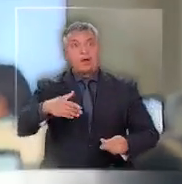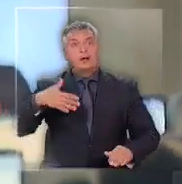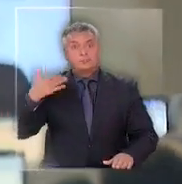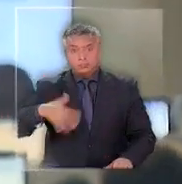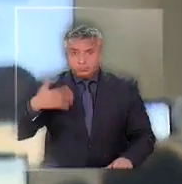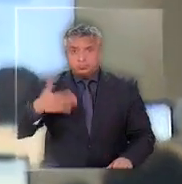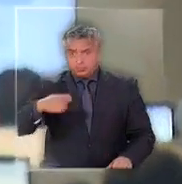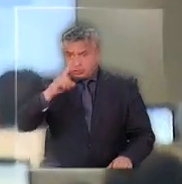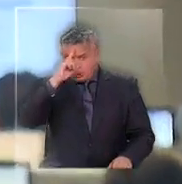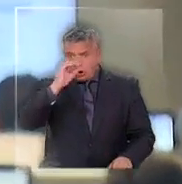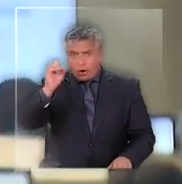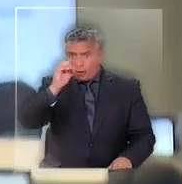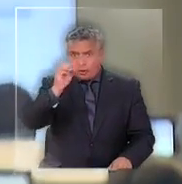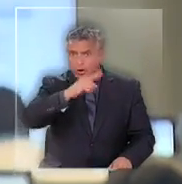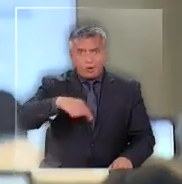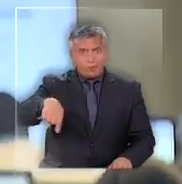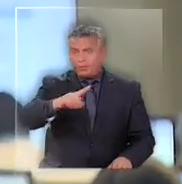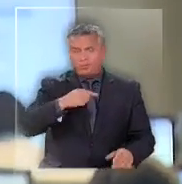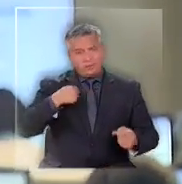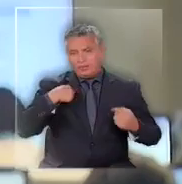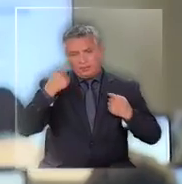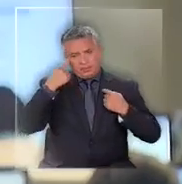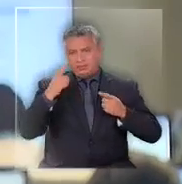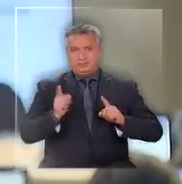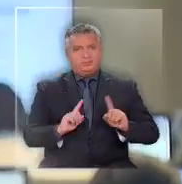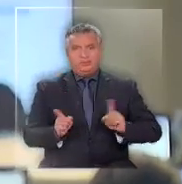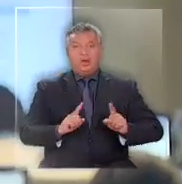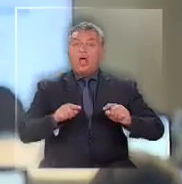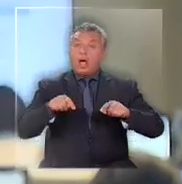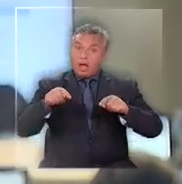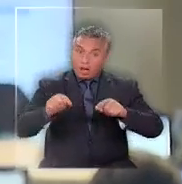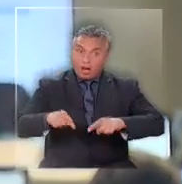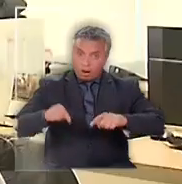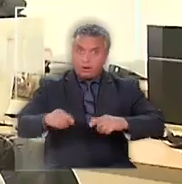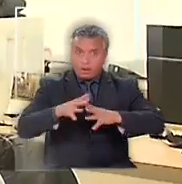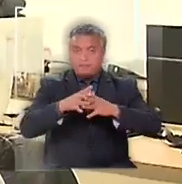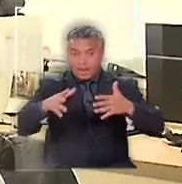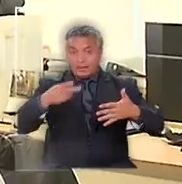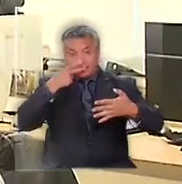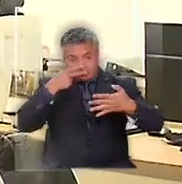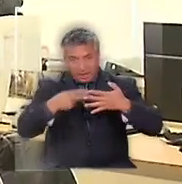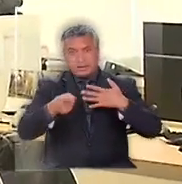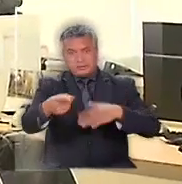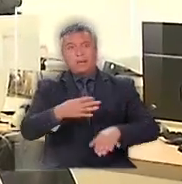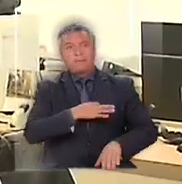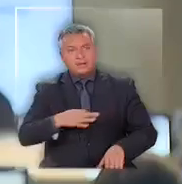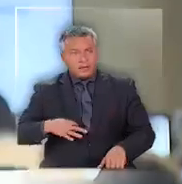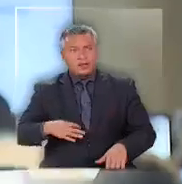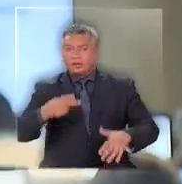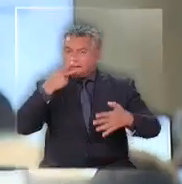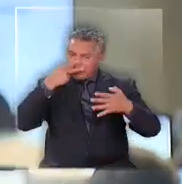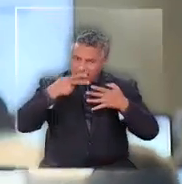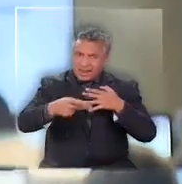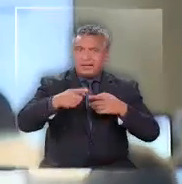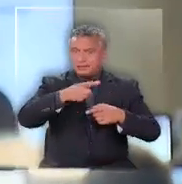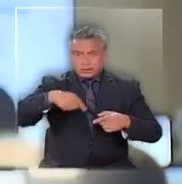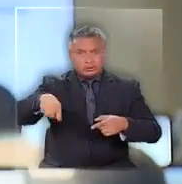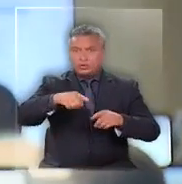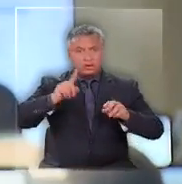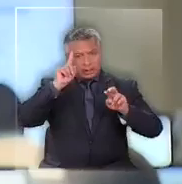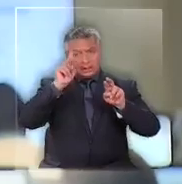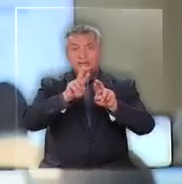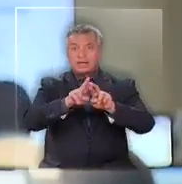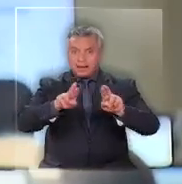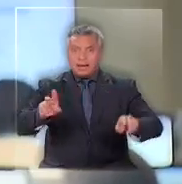en la opinión pública, no me parece. Yo creo que a esta altura, para transparencia del Ministerio, para transparencia del operador y para tranquilidad de la